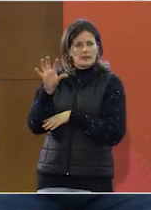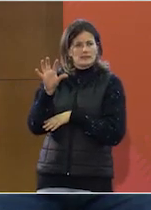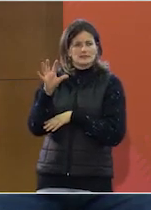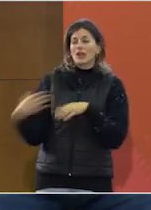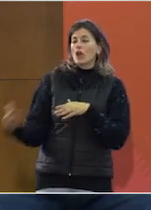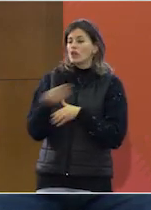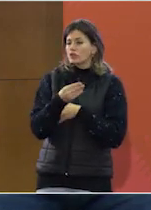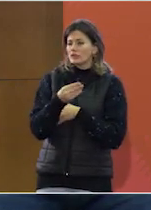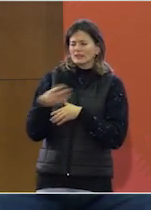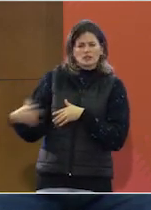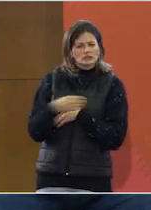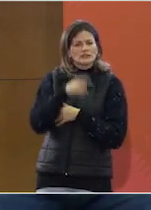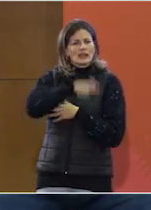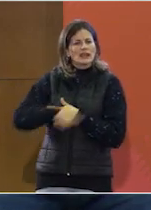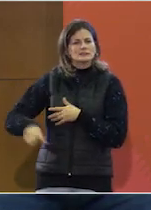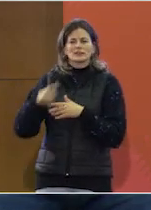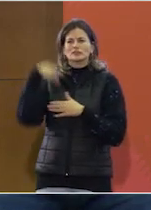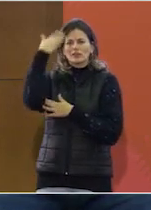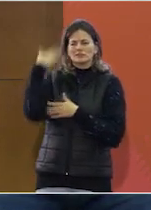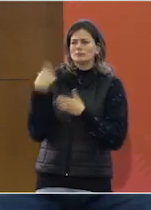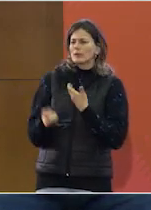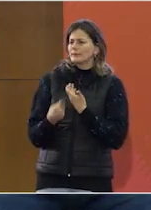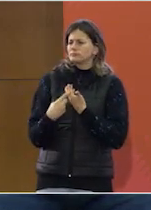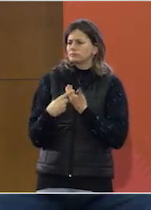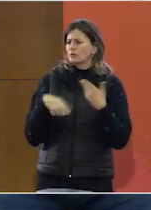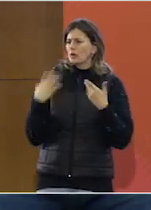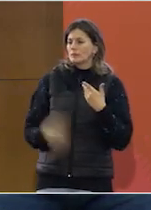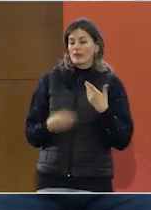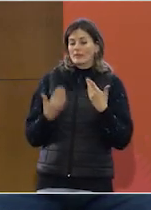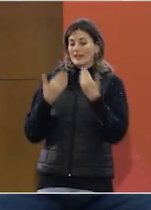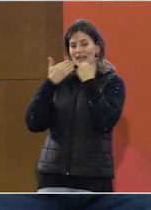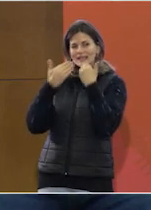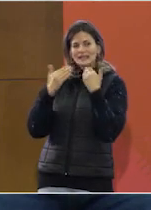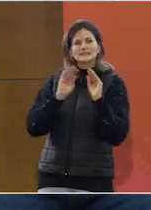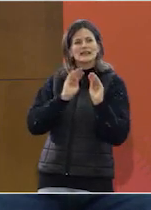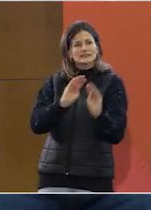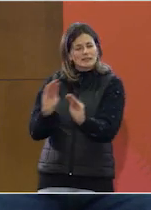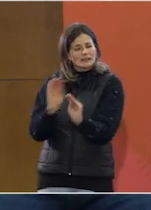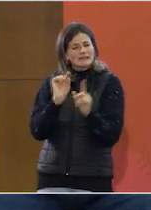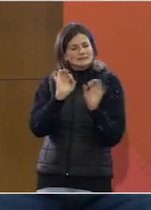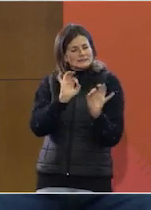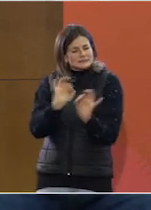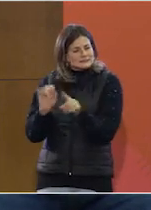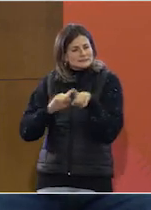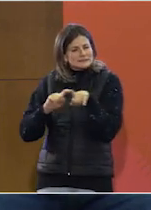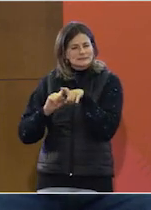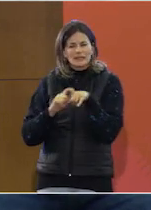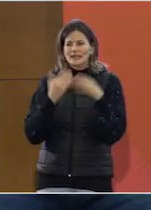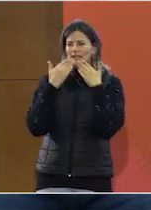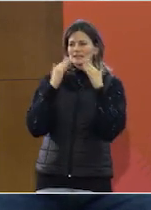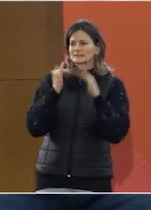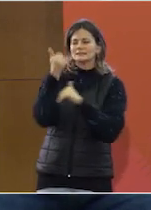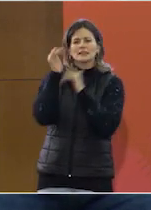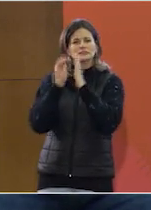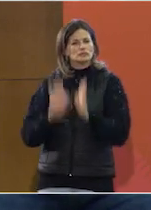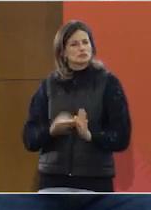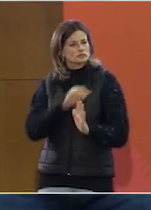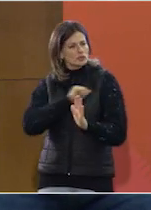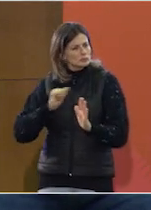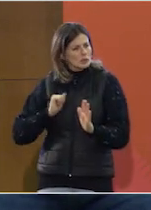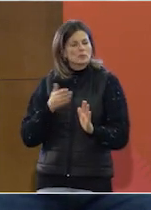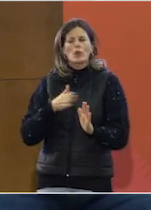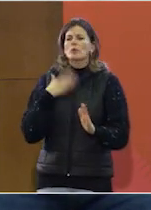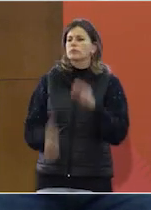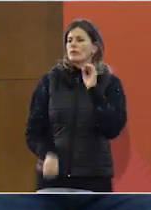el que caben todas las gentes y pueblos que desde su diferencia, que con sus particularidades, que con sus instituciones propias,